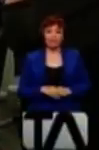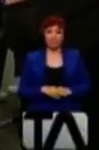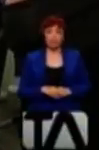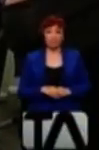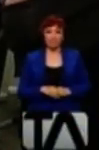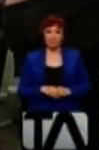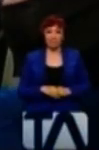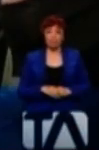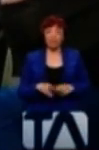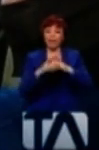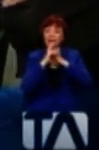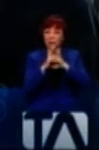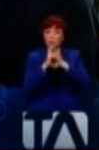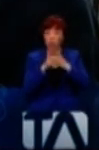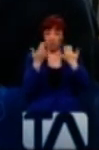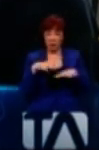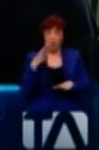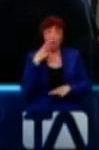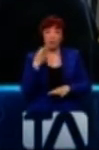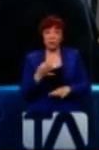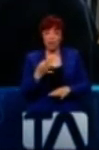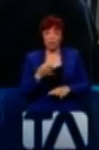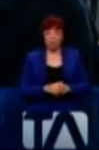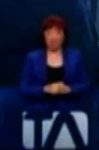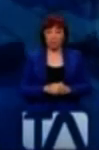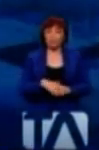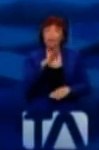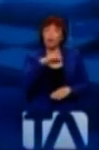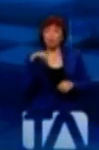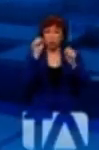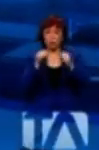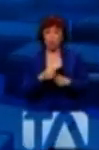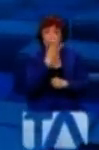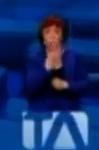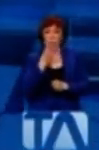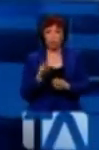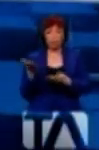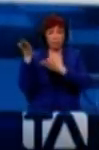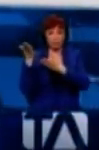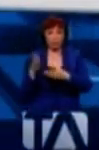Para obtener los resultados de la prueba Ser Bachiller, los alumnos que la rindieron deben acceder al portal web